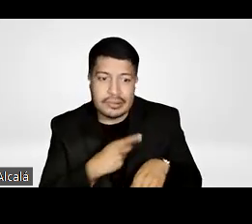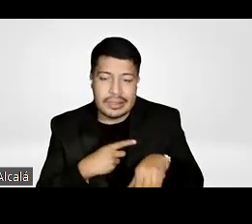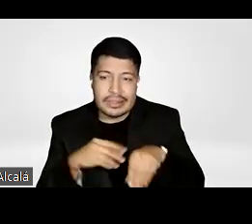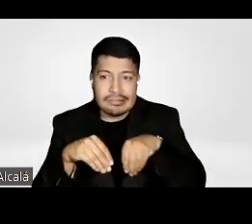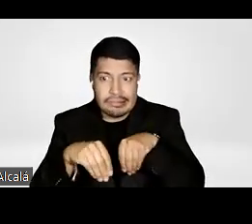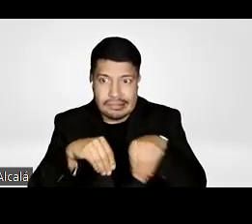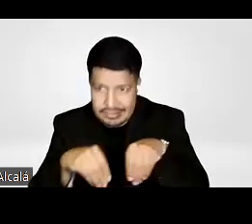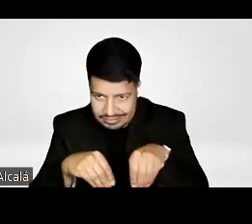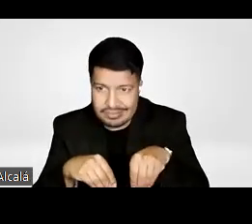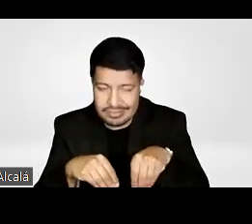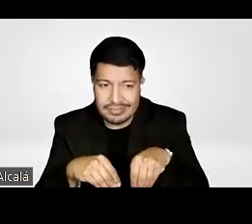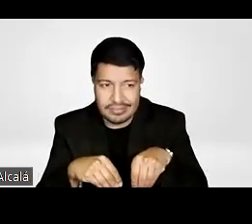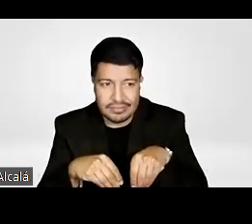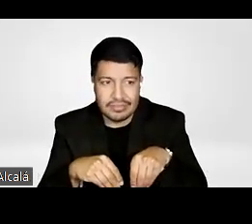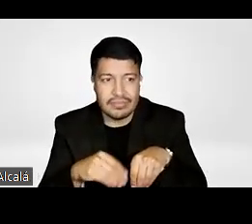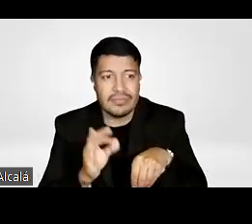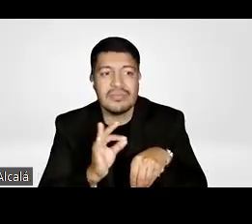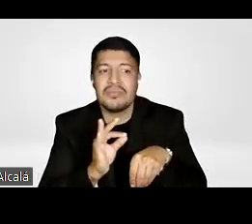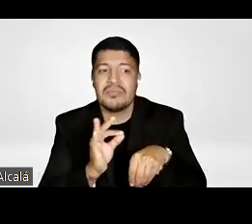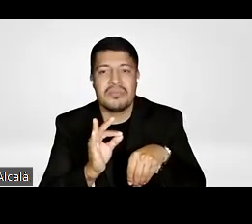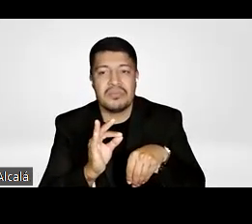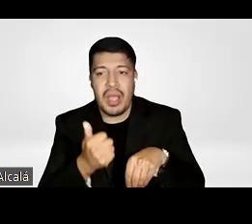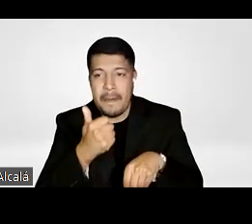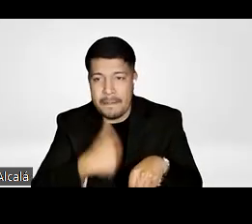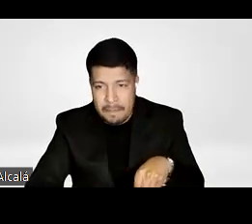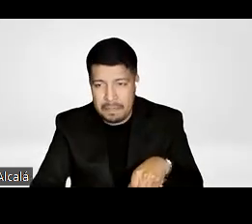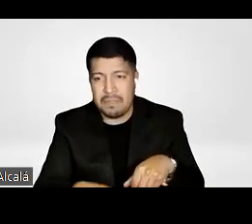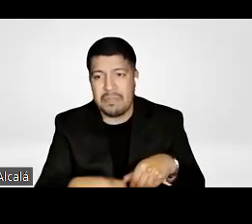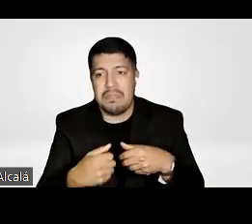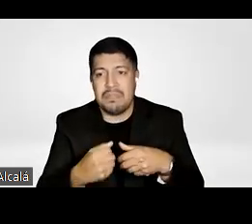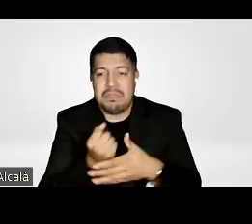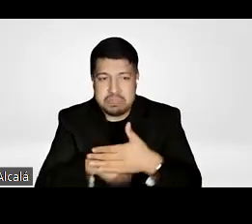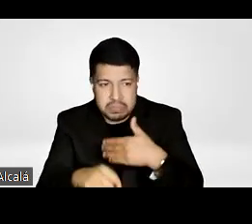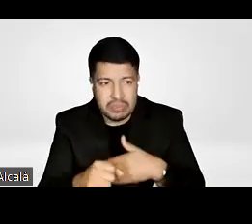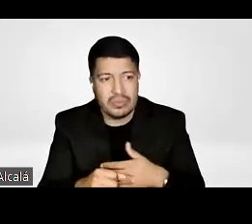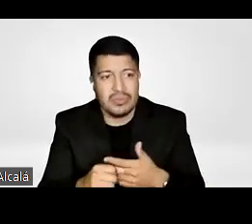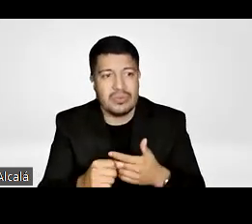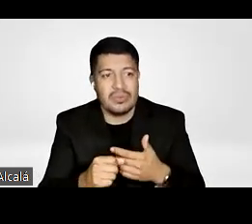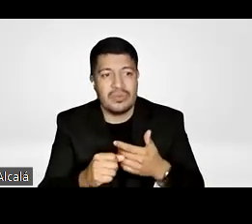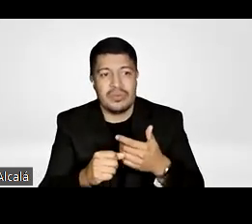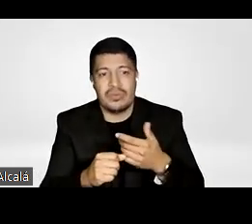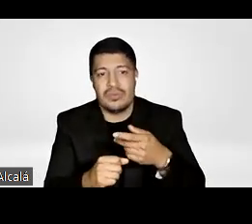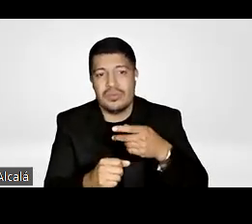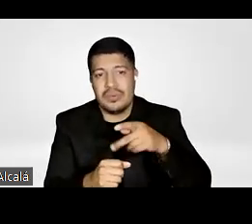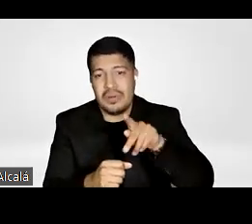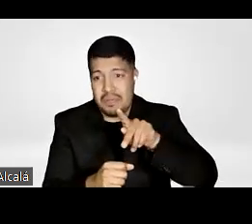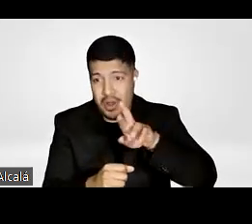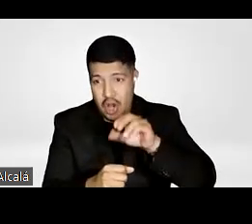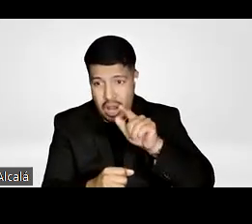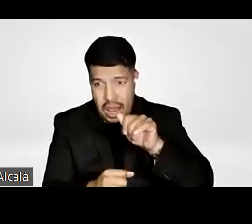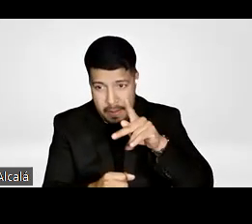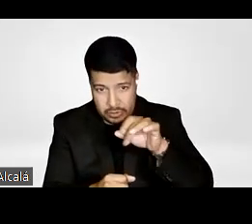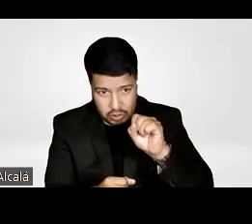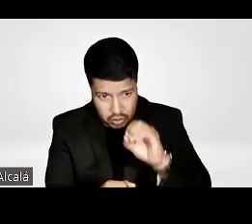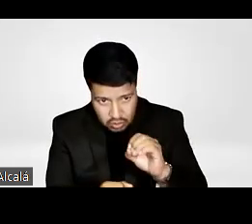La presentación pélvica, cesárea, parto instrumentado, la circular de cordón o el prolapso del mismo, desprendimiento de